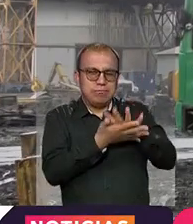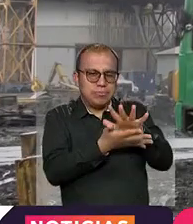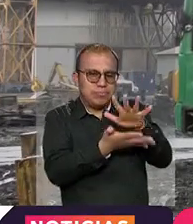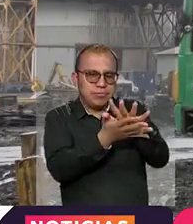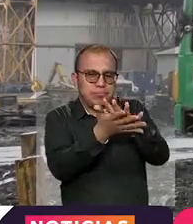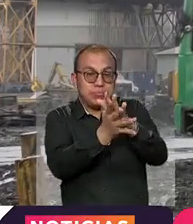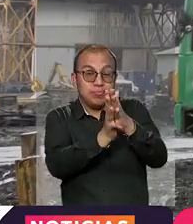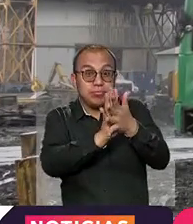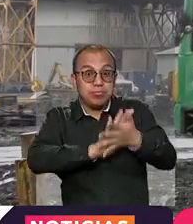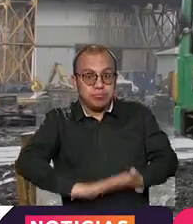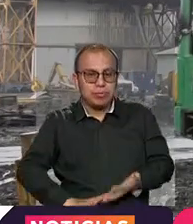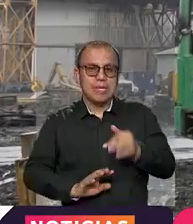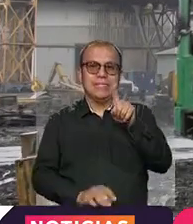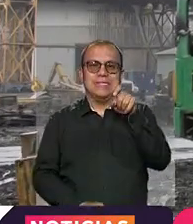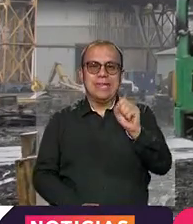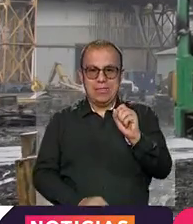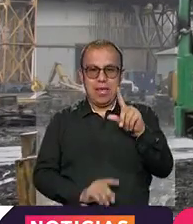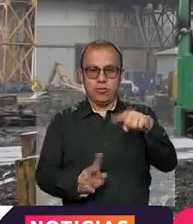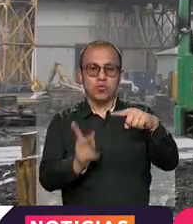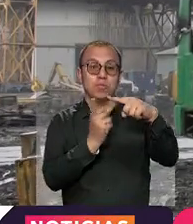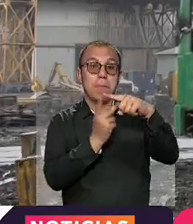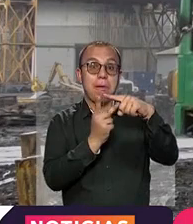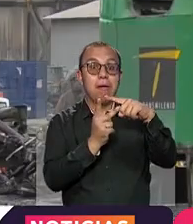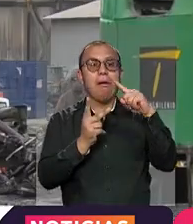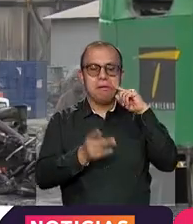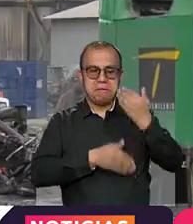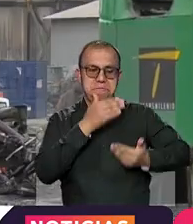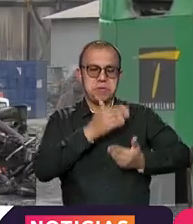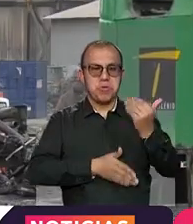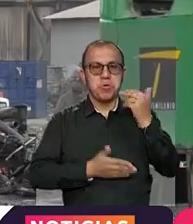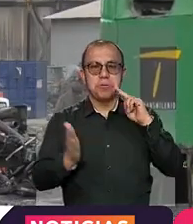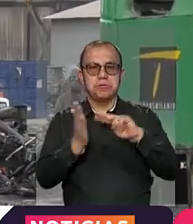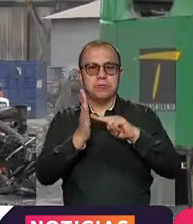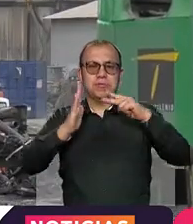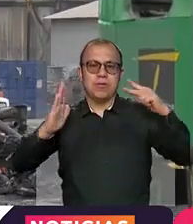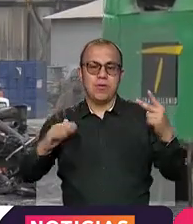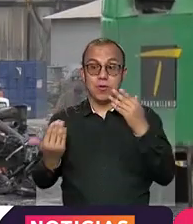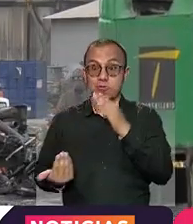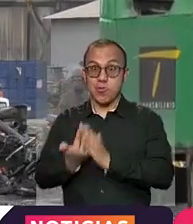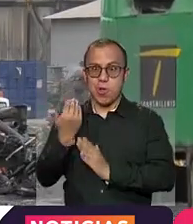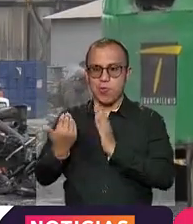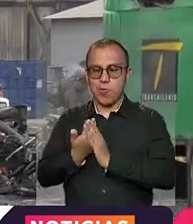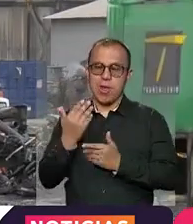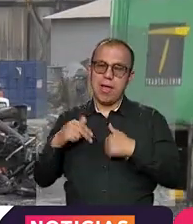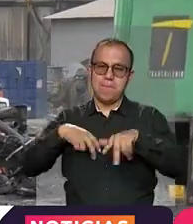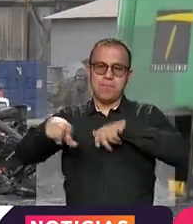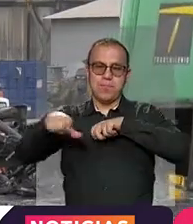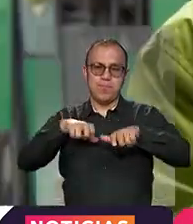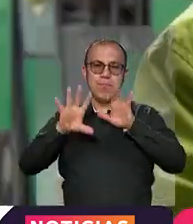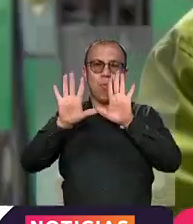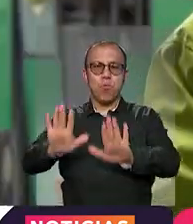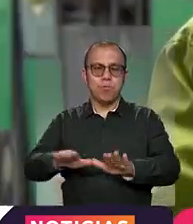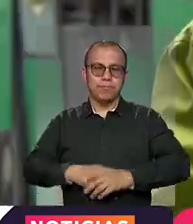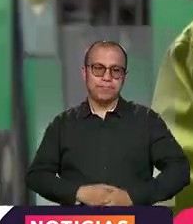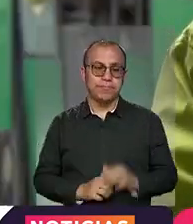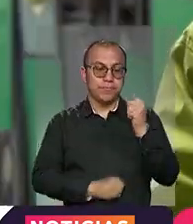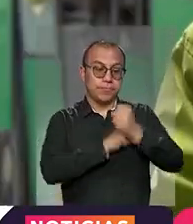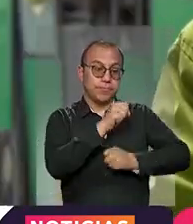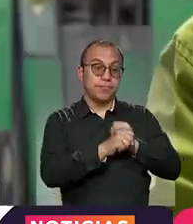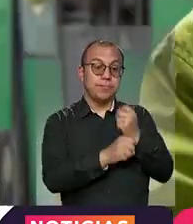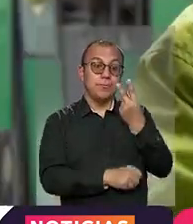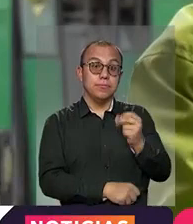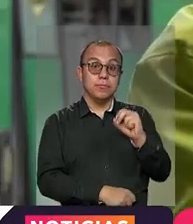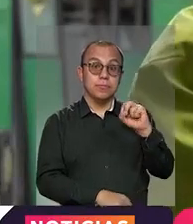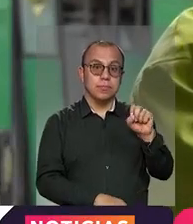últimos 60 alimentadores, para que de esta manera se dé paso a nuevas tecnologías que mejoren la movilidad en la ciudad. Desde el año 2016 se